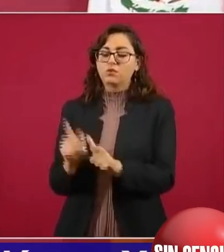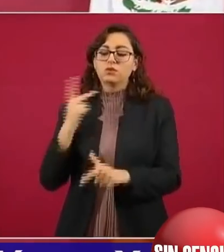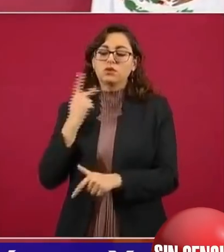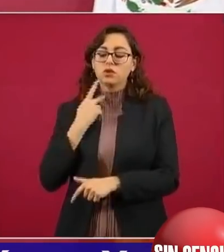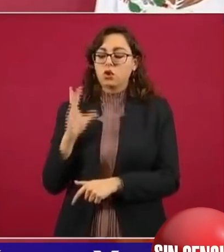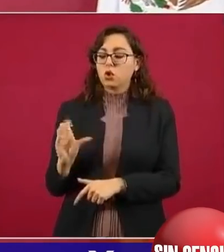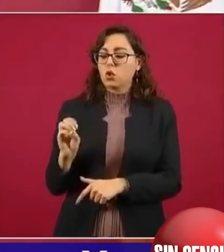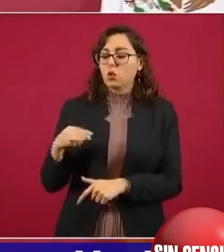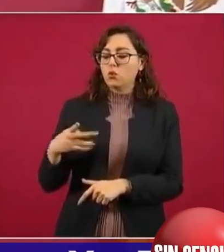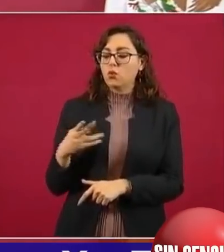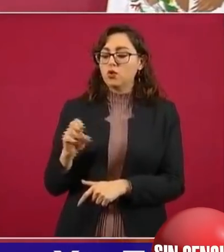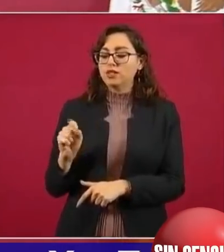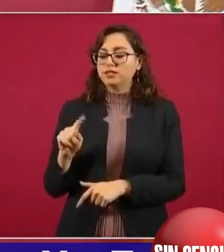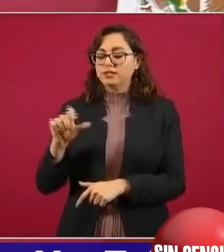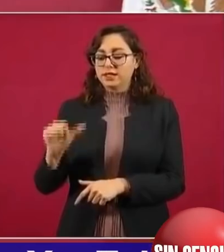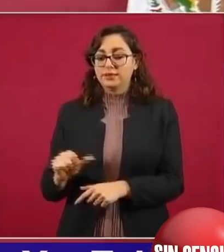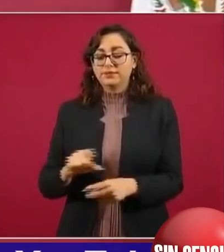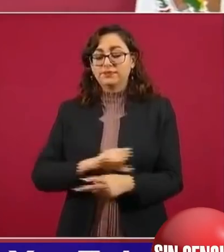PNR,